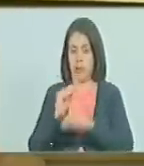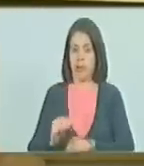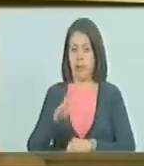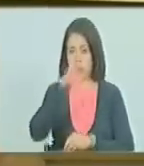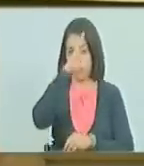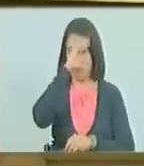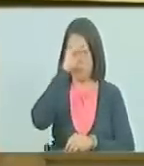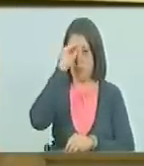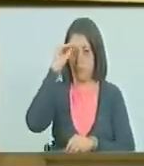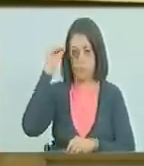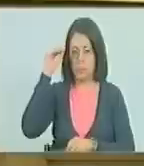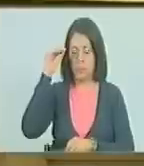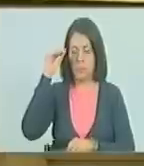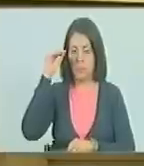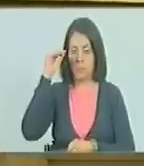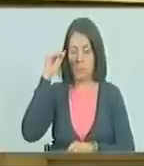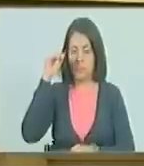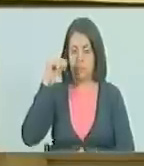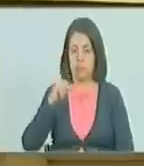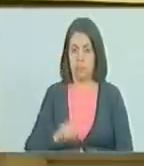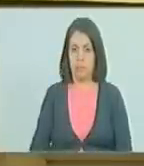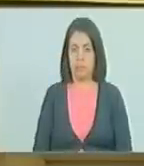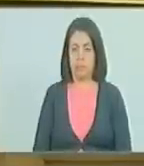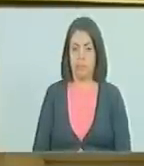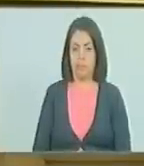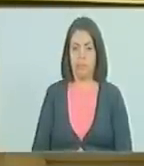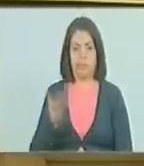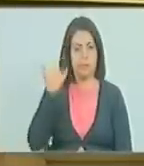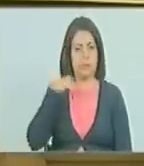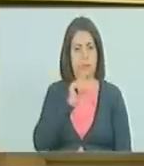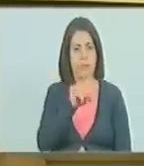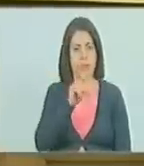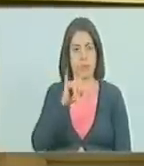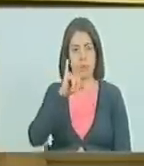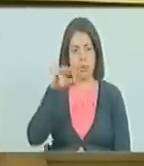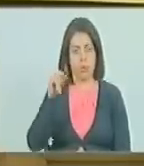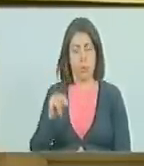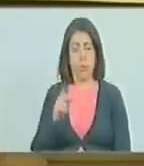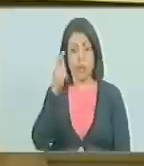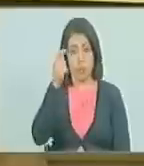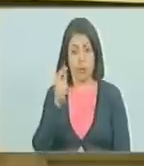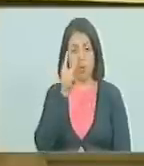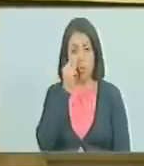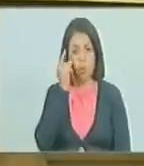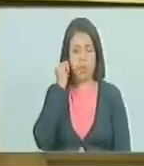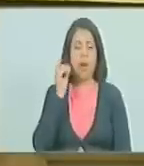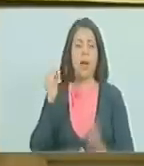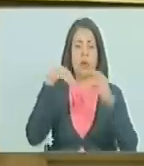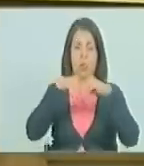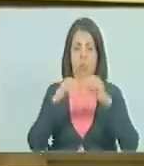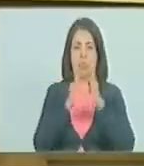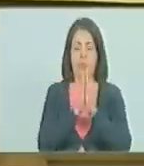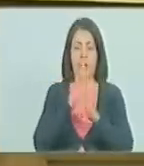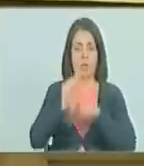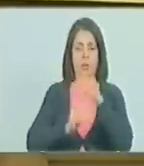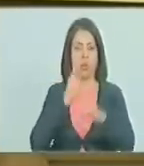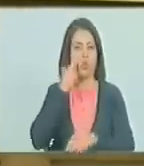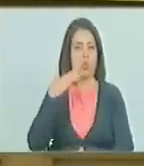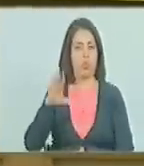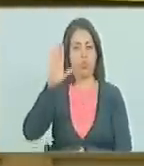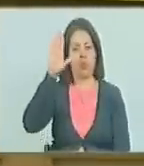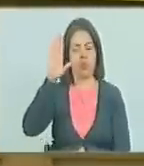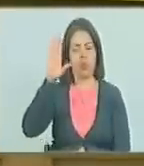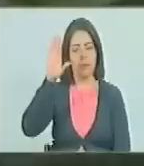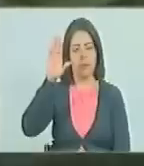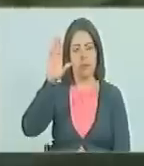de la confesión del señor Donald Trump el pasado 11 de junio. Las diputadas y diputados que estén de acuerdo, por favor, sírvanse a manifestarlo con la